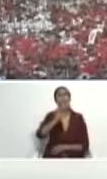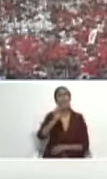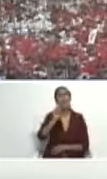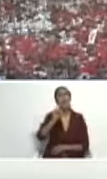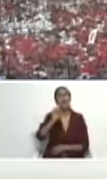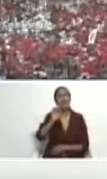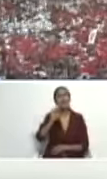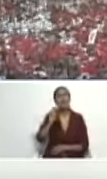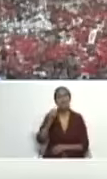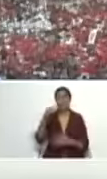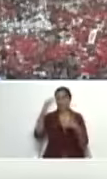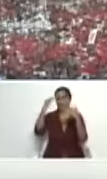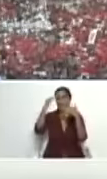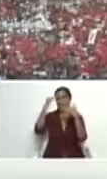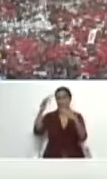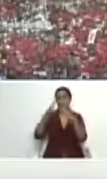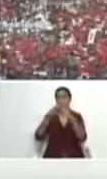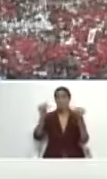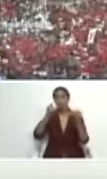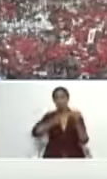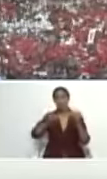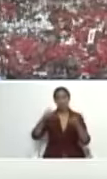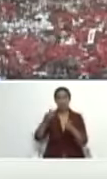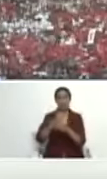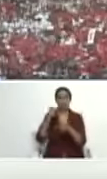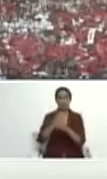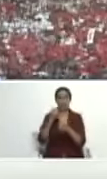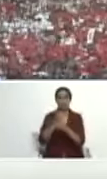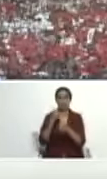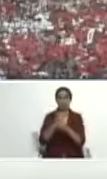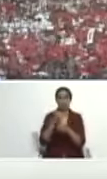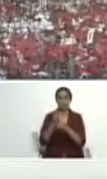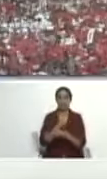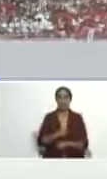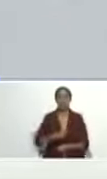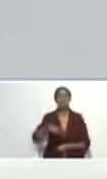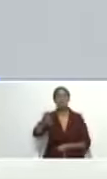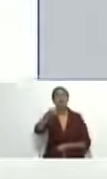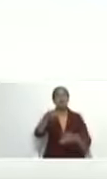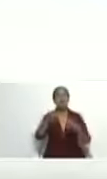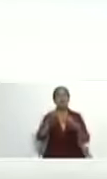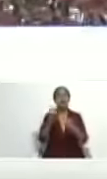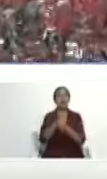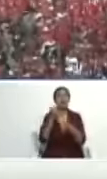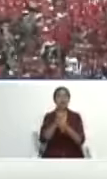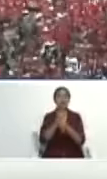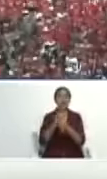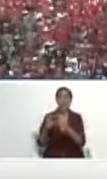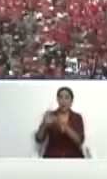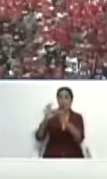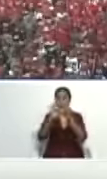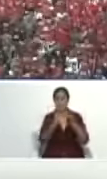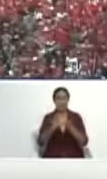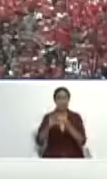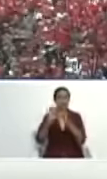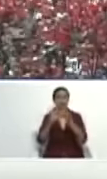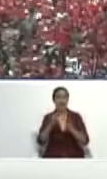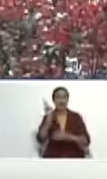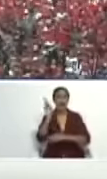Mi saludo a la clase obrera. La clase obrera unida jamás será